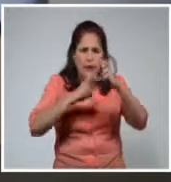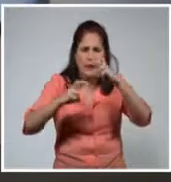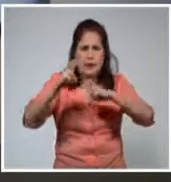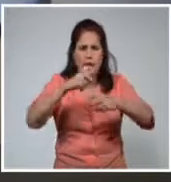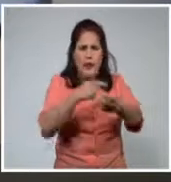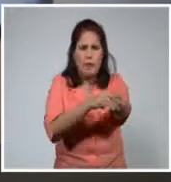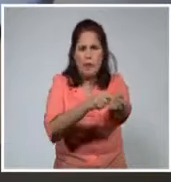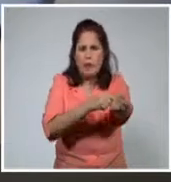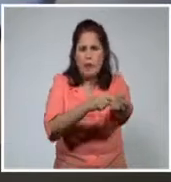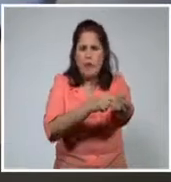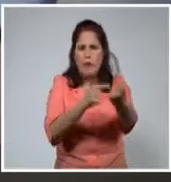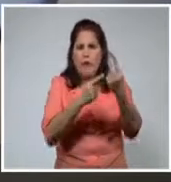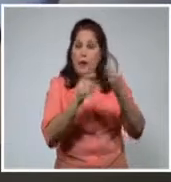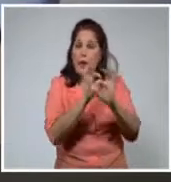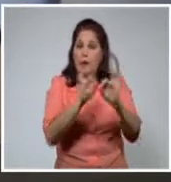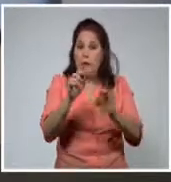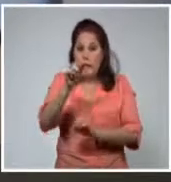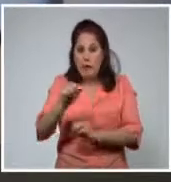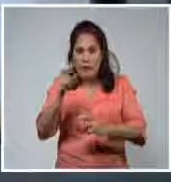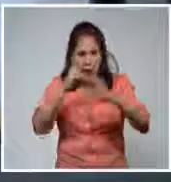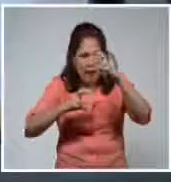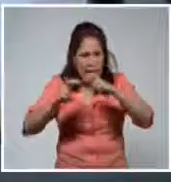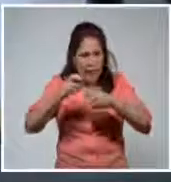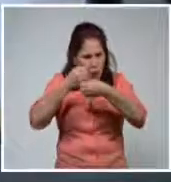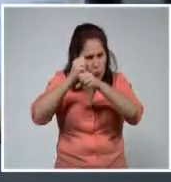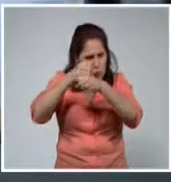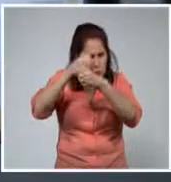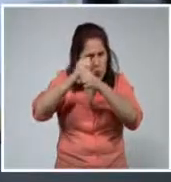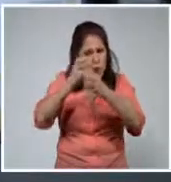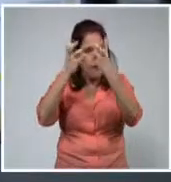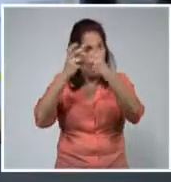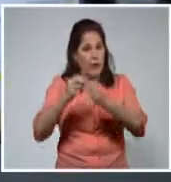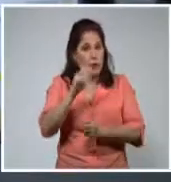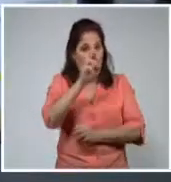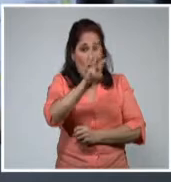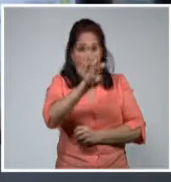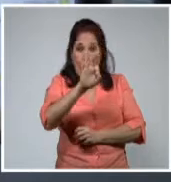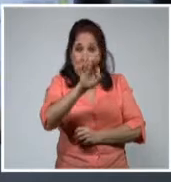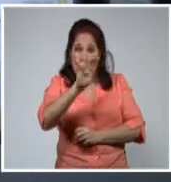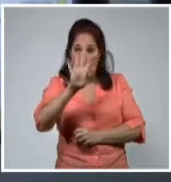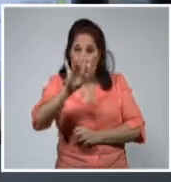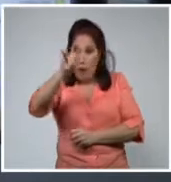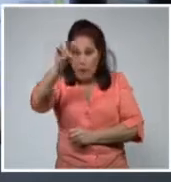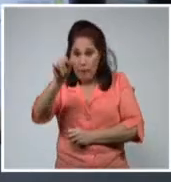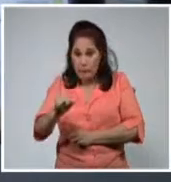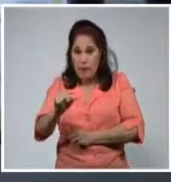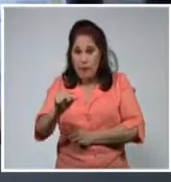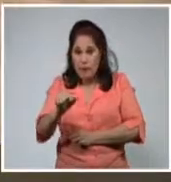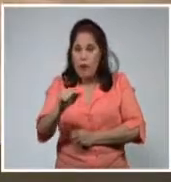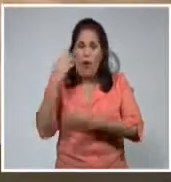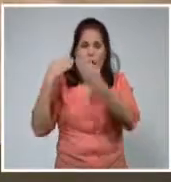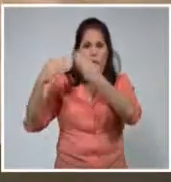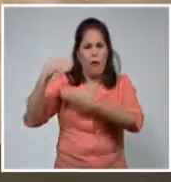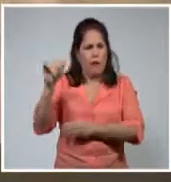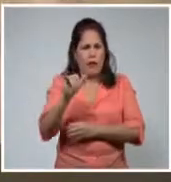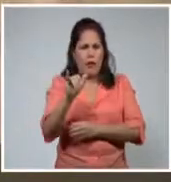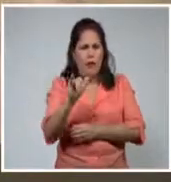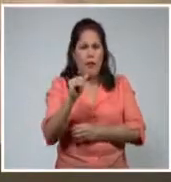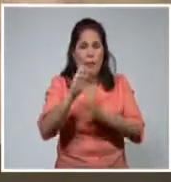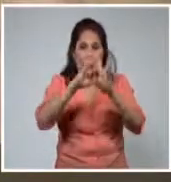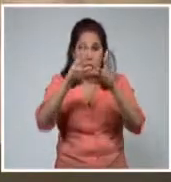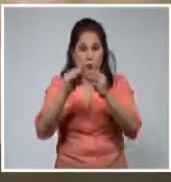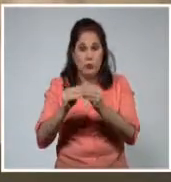evidencias, los especialistas analizaron también datos de 89 individuos secuenciados con anterioridad para un